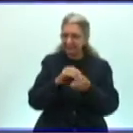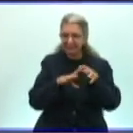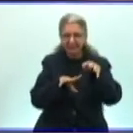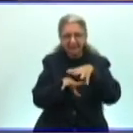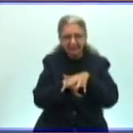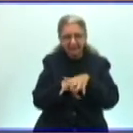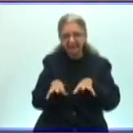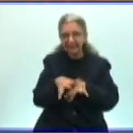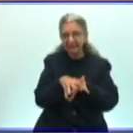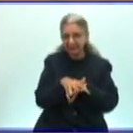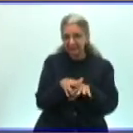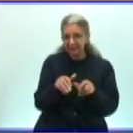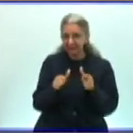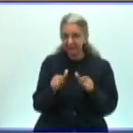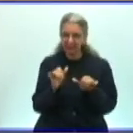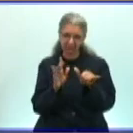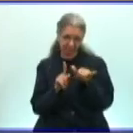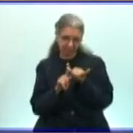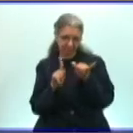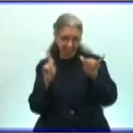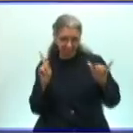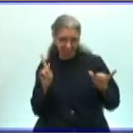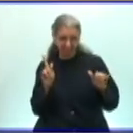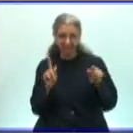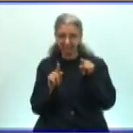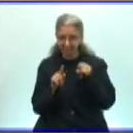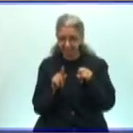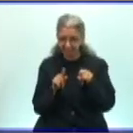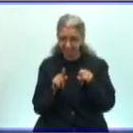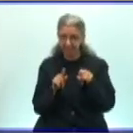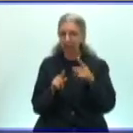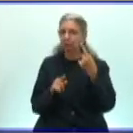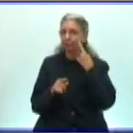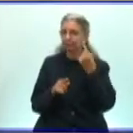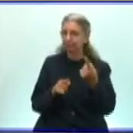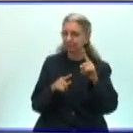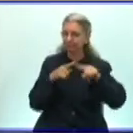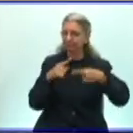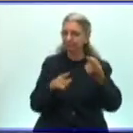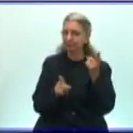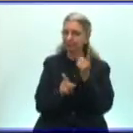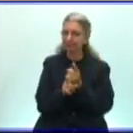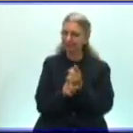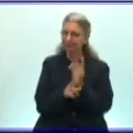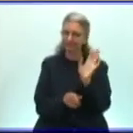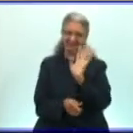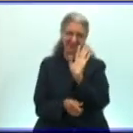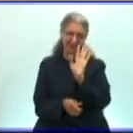manos y mantenga el distanciamiento social. Nos vemos en un próximo encuentro.